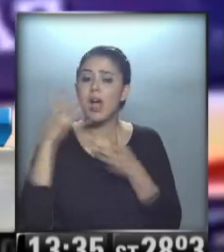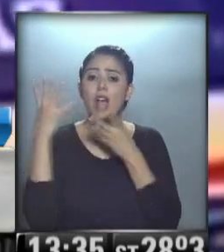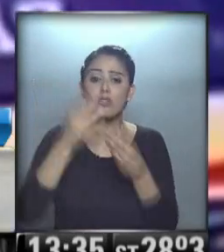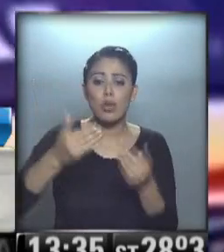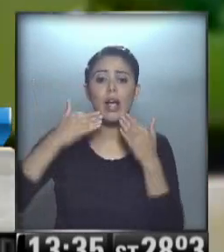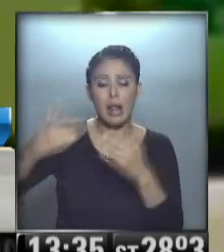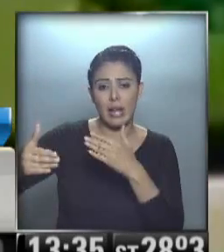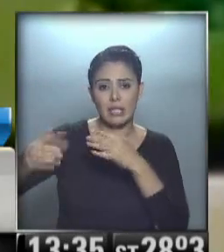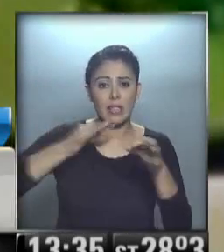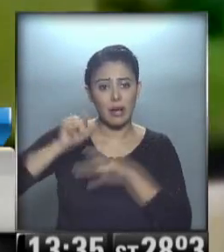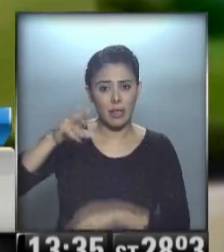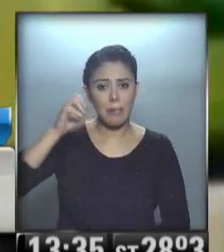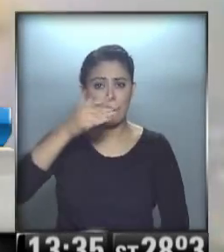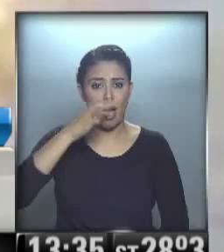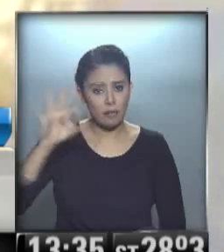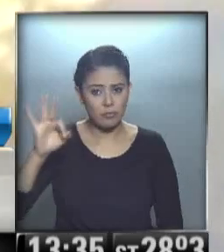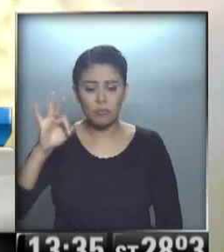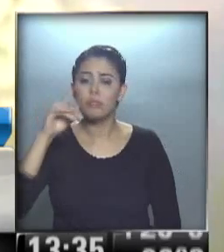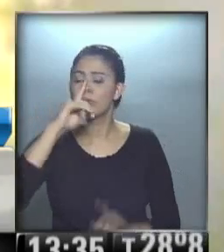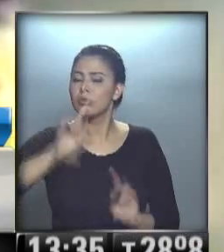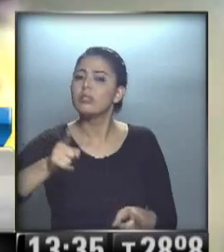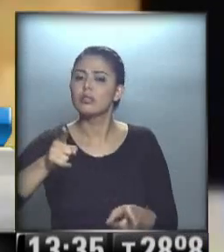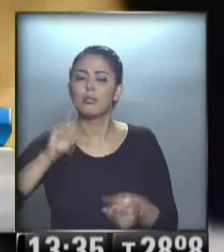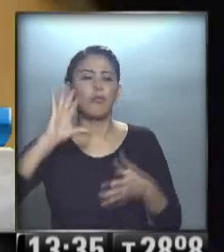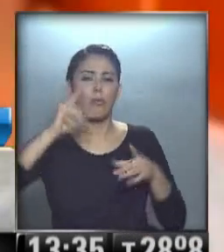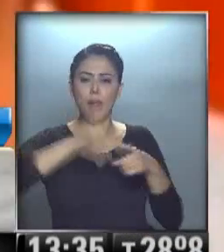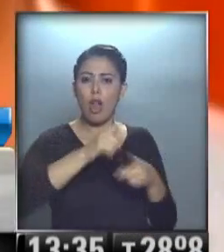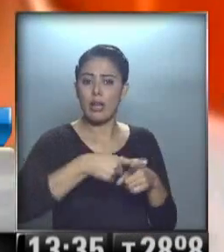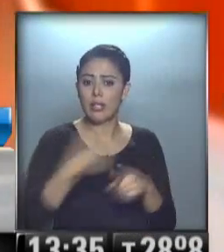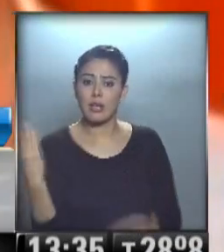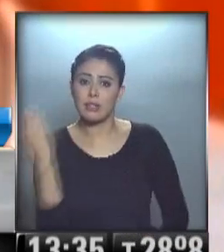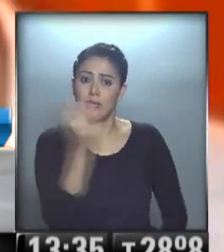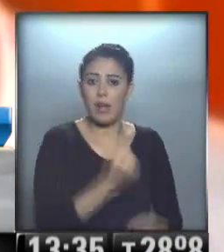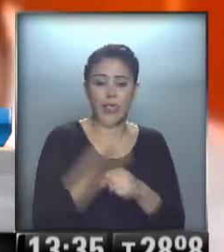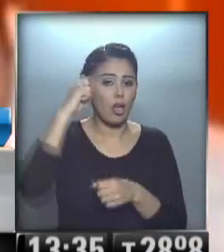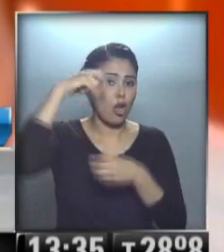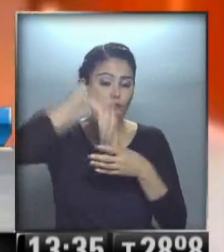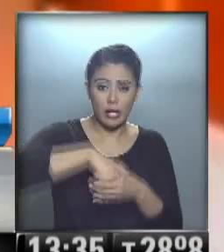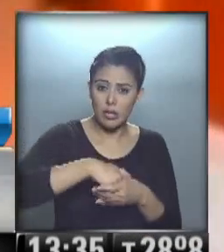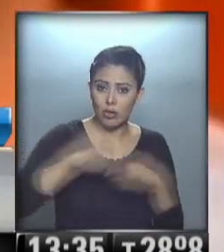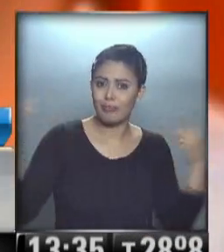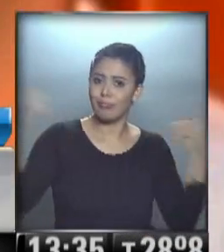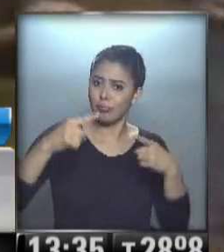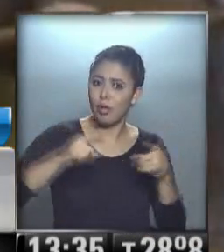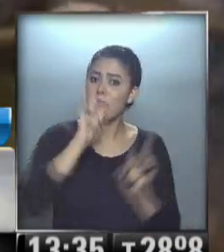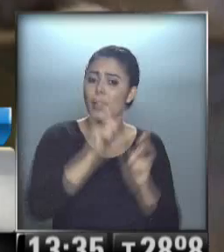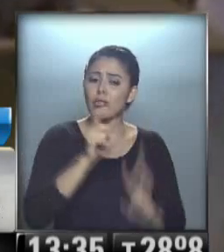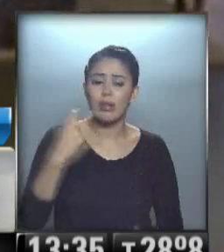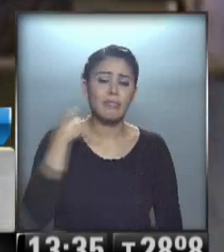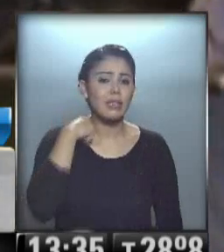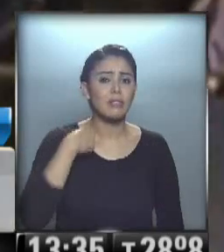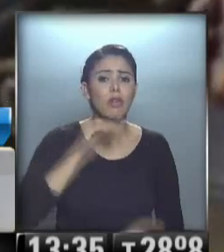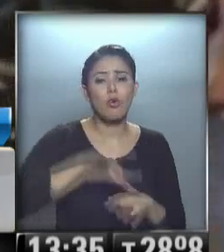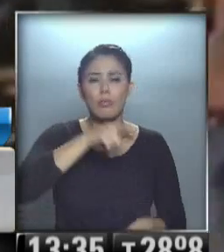las estrategias globales de Pablo Escobar, que incluyeron sus aspiraciones políticas, las que lo llevaron al Parlamento, colisionan con las de las víctimas directas de sus